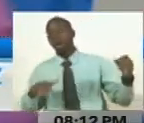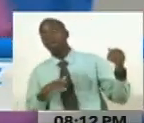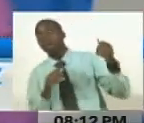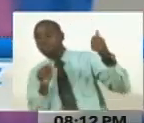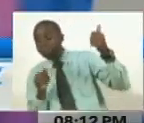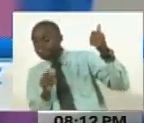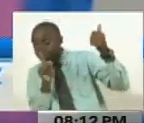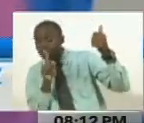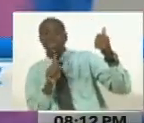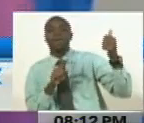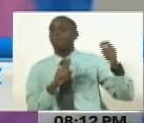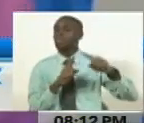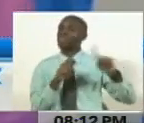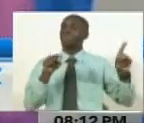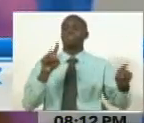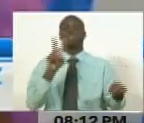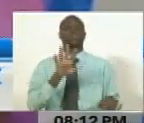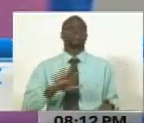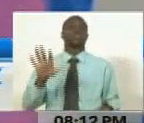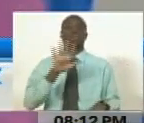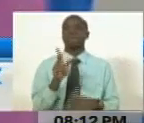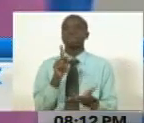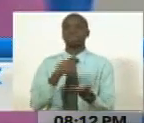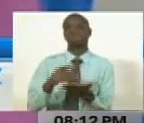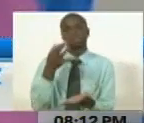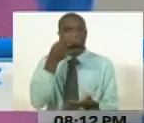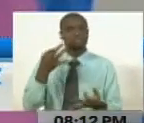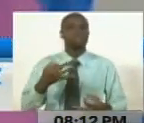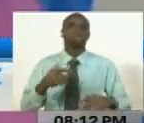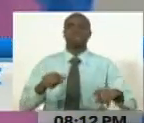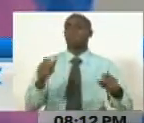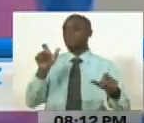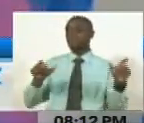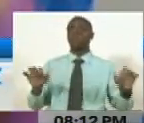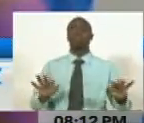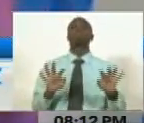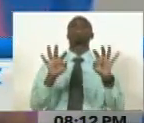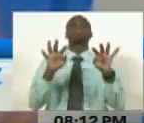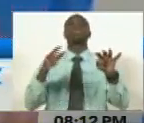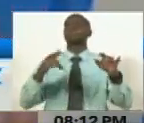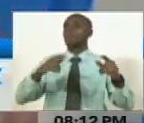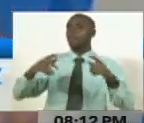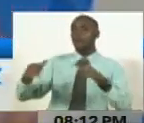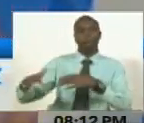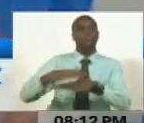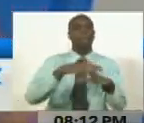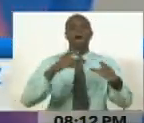Venezuela la democracia es participativa y protagónica, está en nuestro texto constitucional. Y